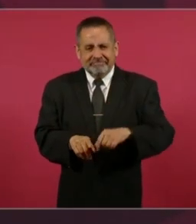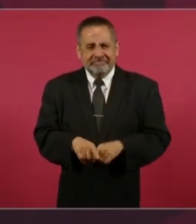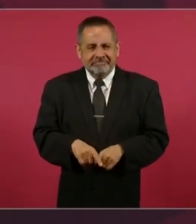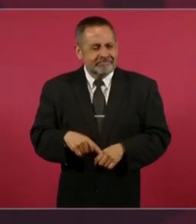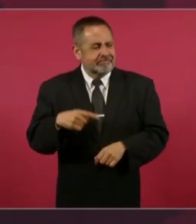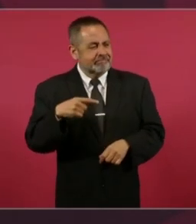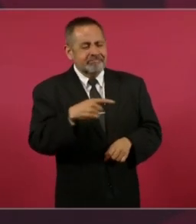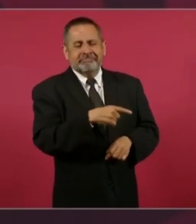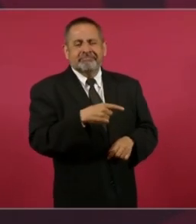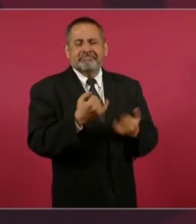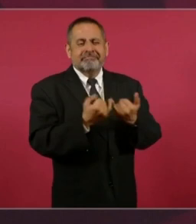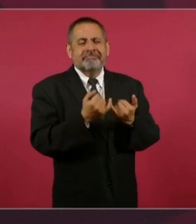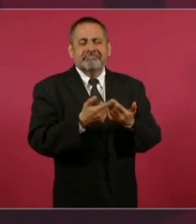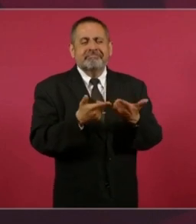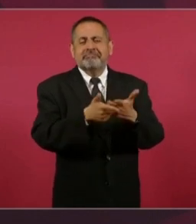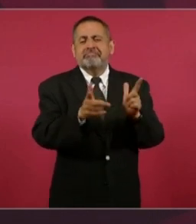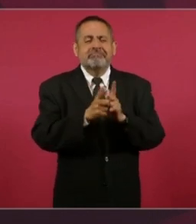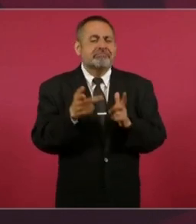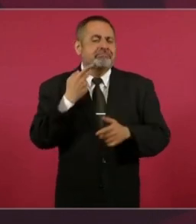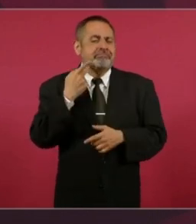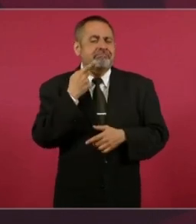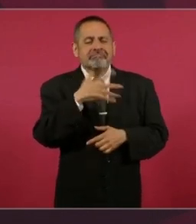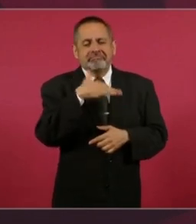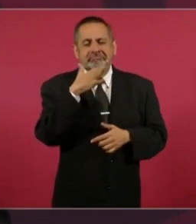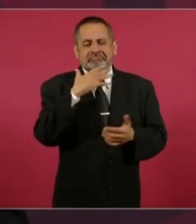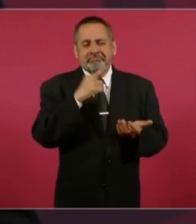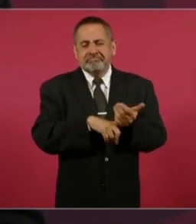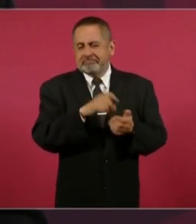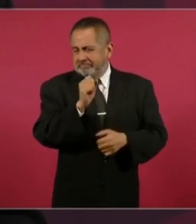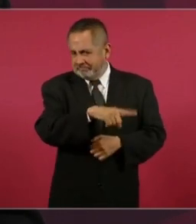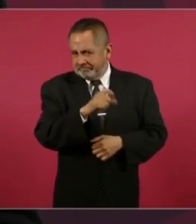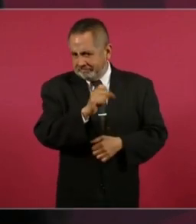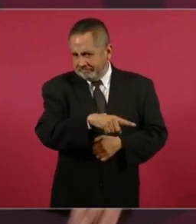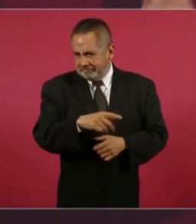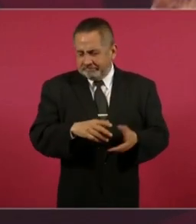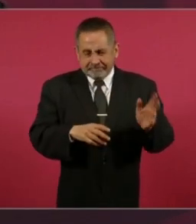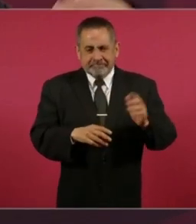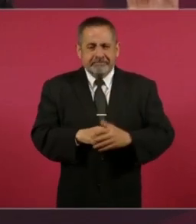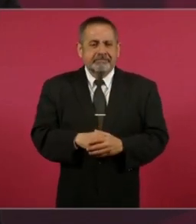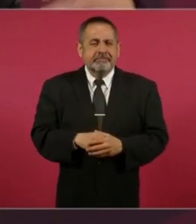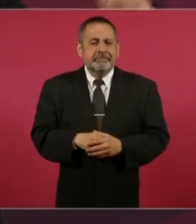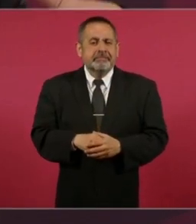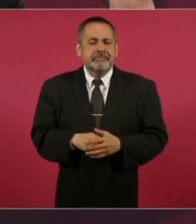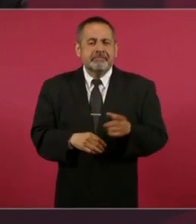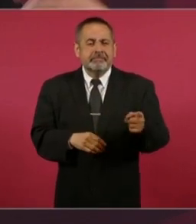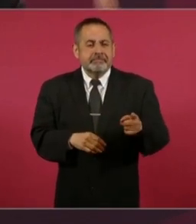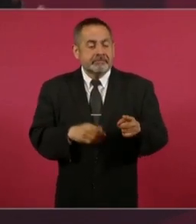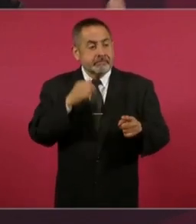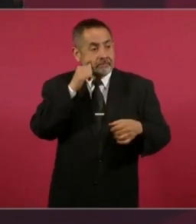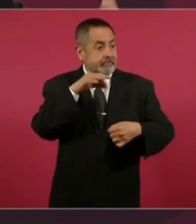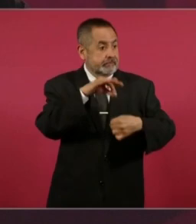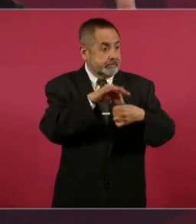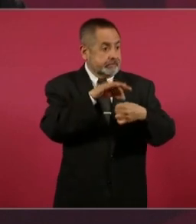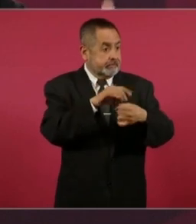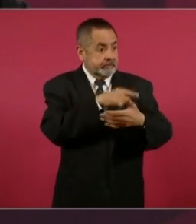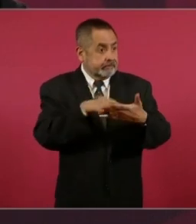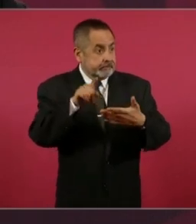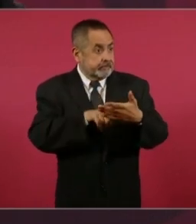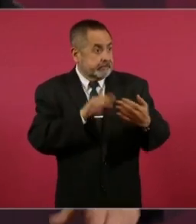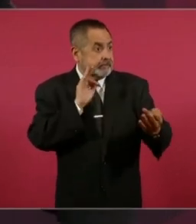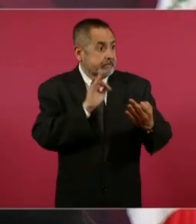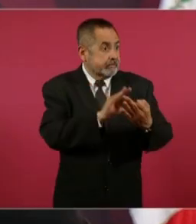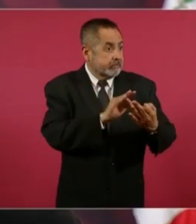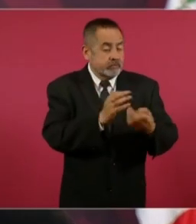los partidos corruptos que cada vez que había elecciones entregaban